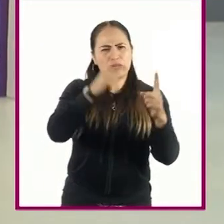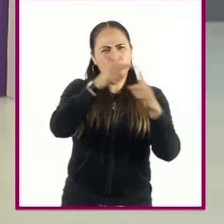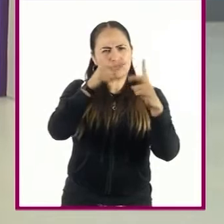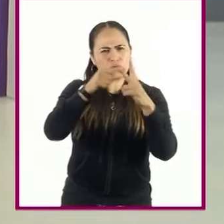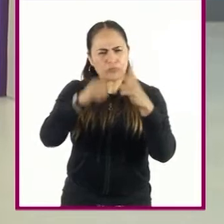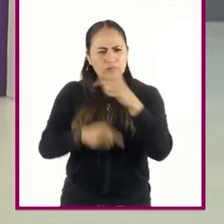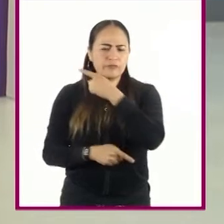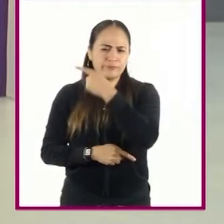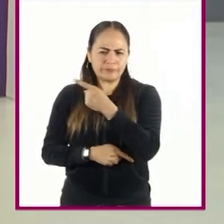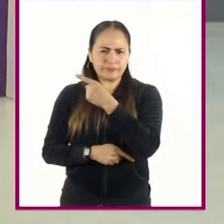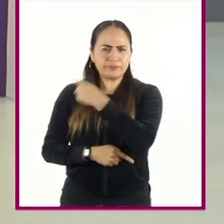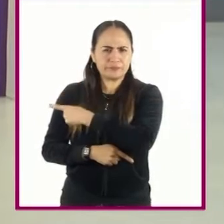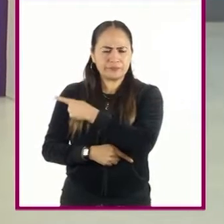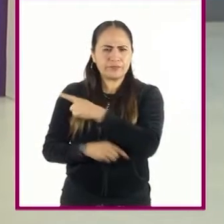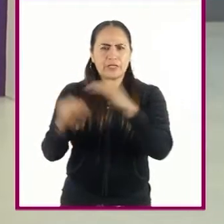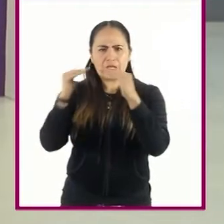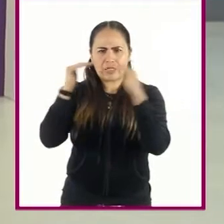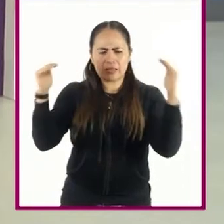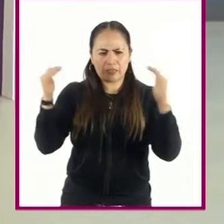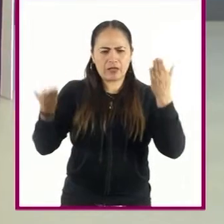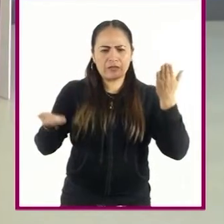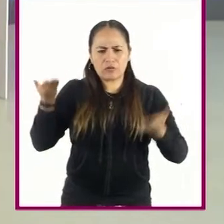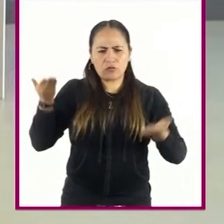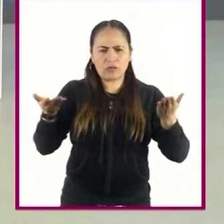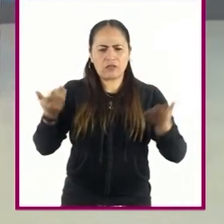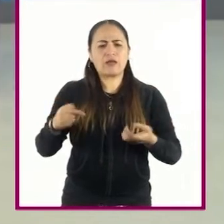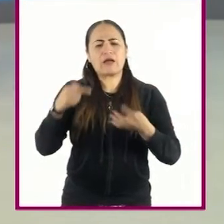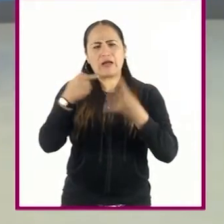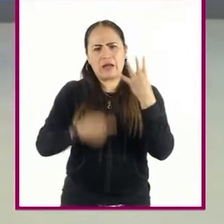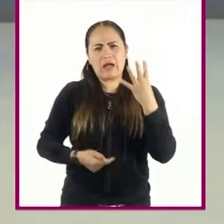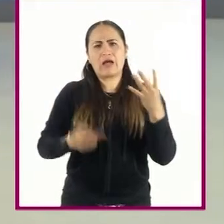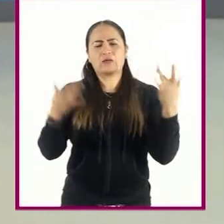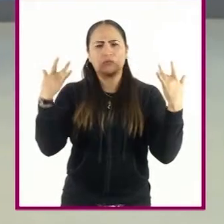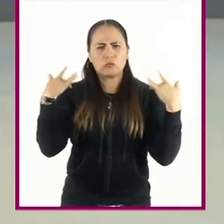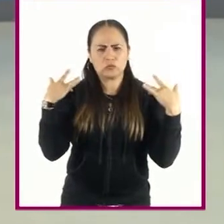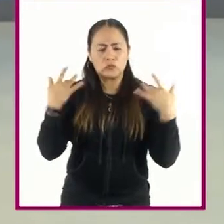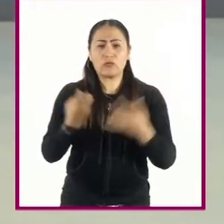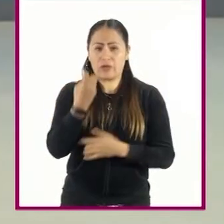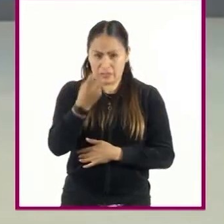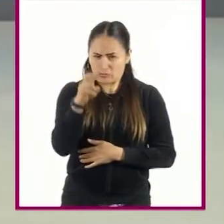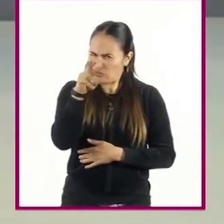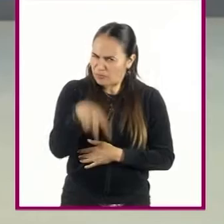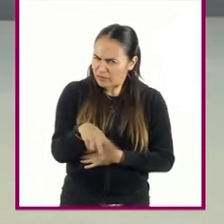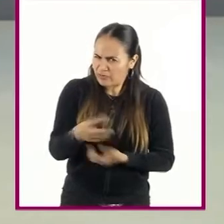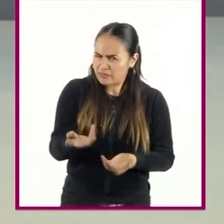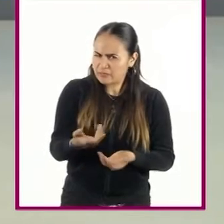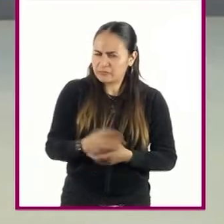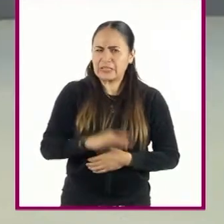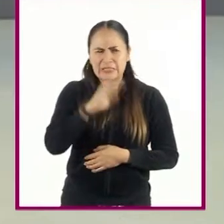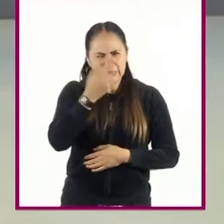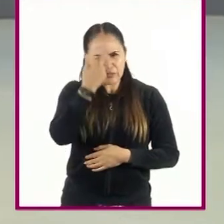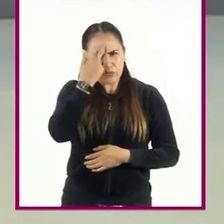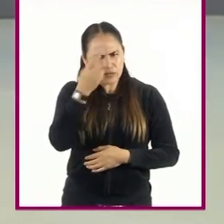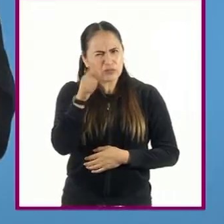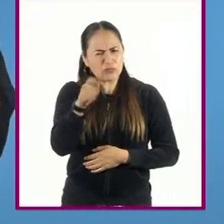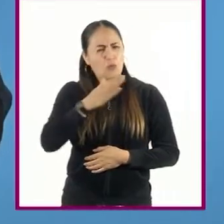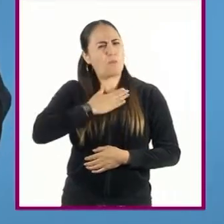la igualdad, el equilibrio y la imparcialidad. ¿Será así? ¿Recuerdan qué es la